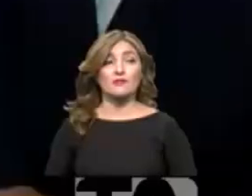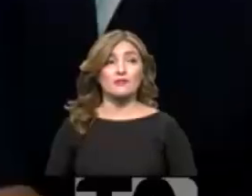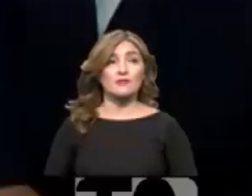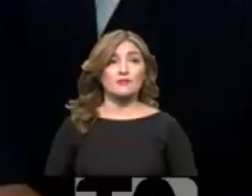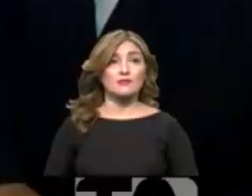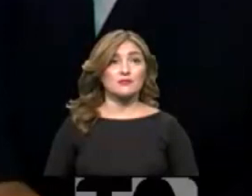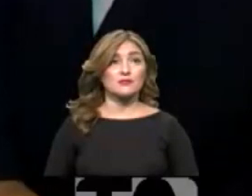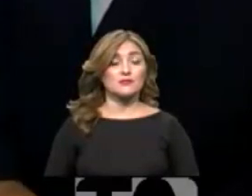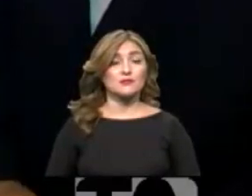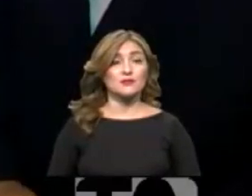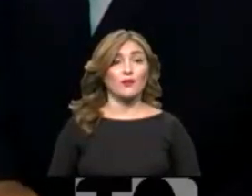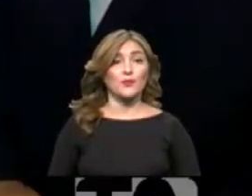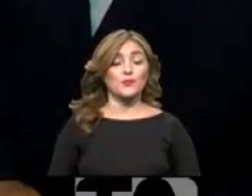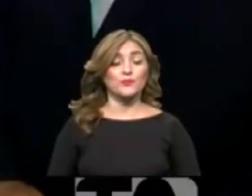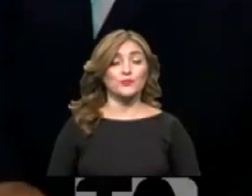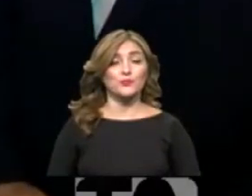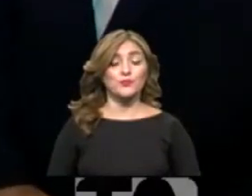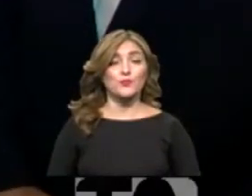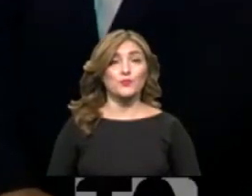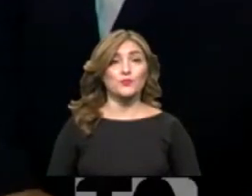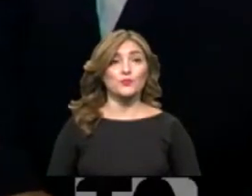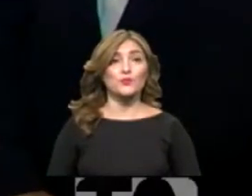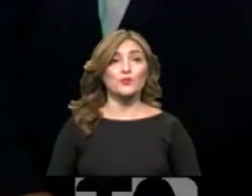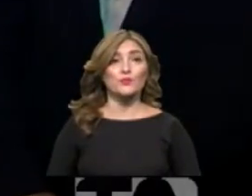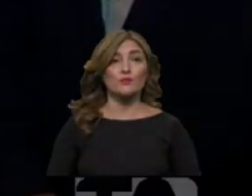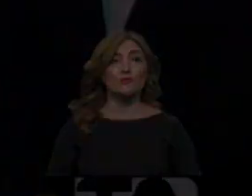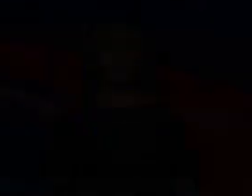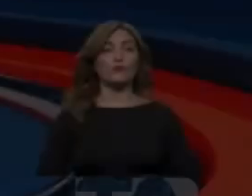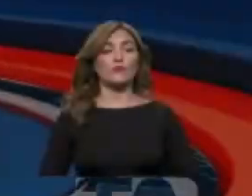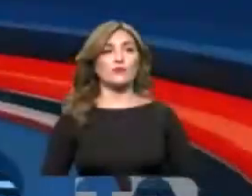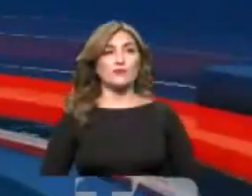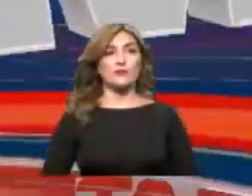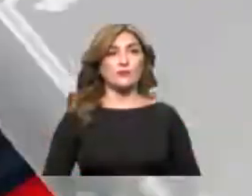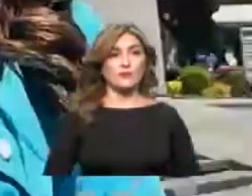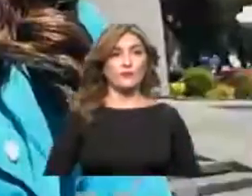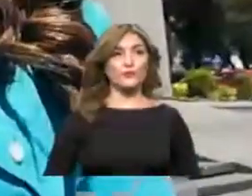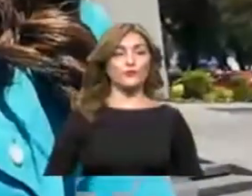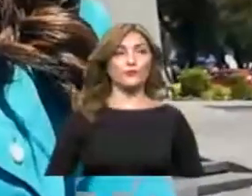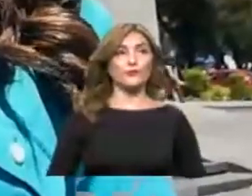Guayaquil, Carlos Acoto, 24 horas.